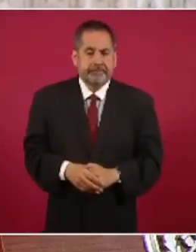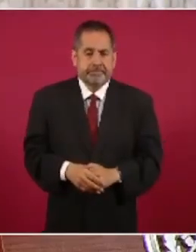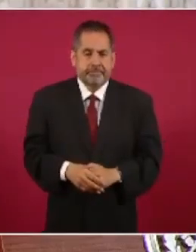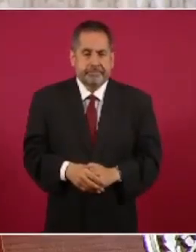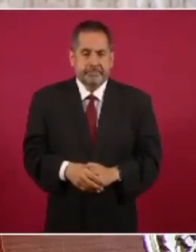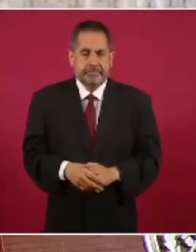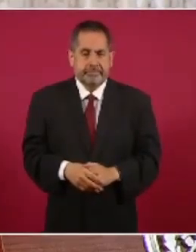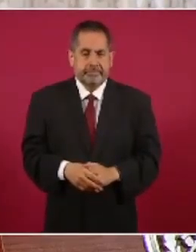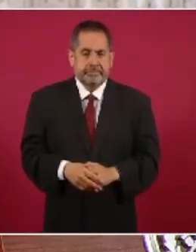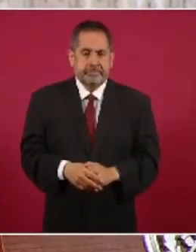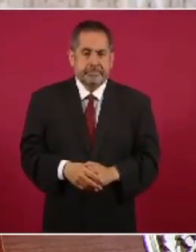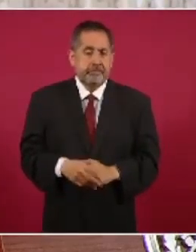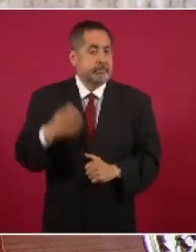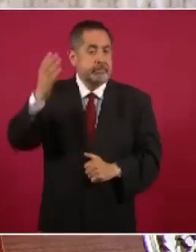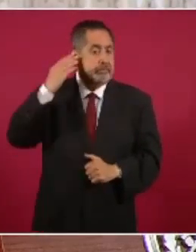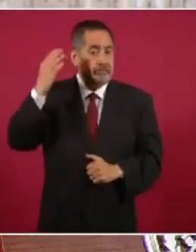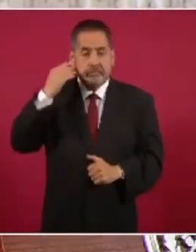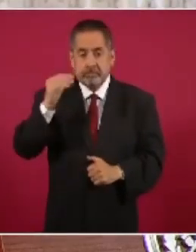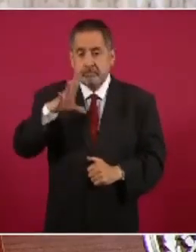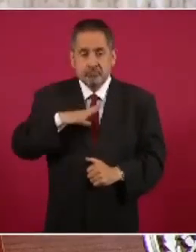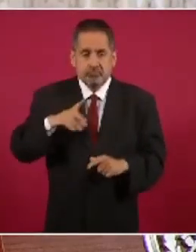Y que no se garantizaba